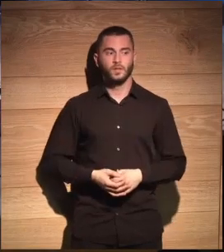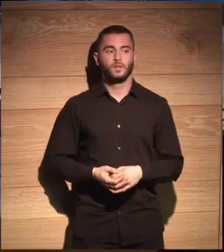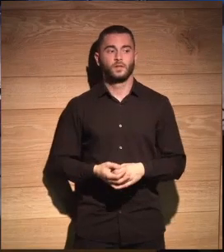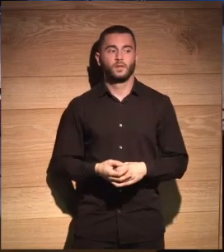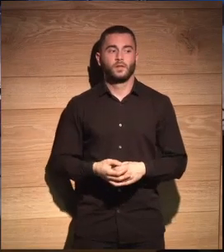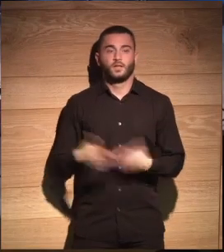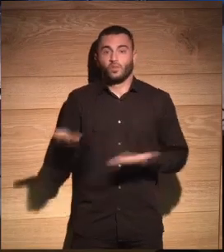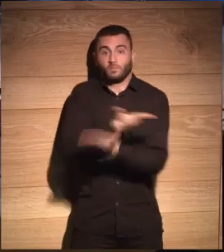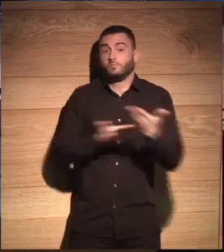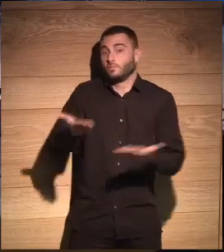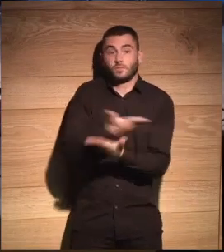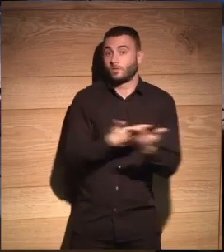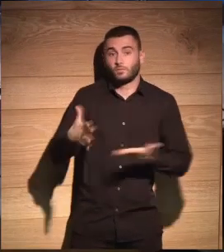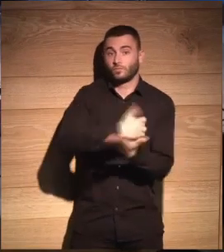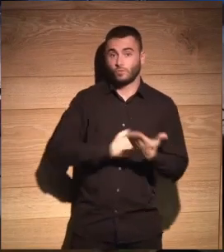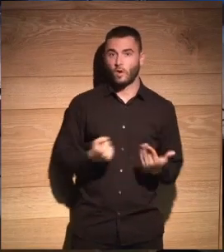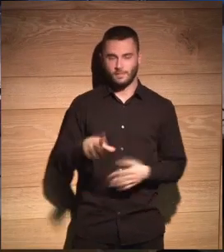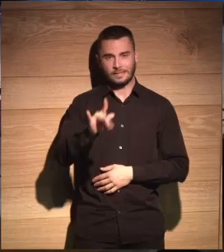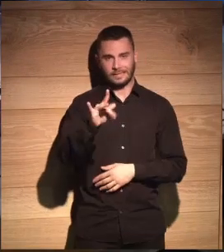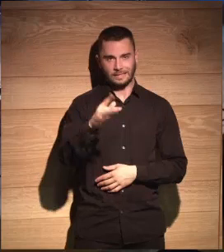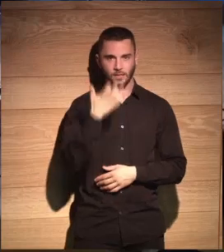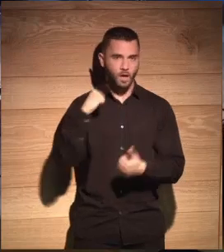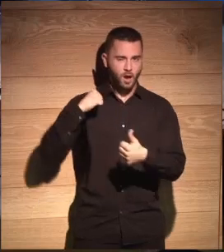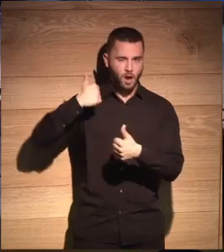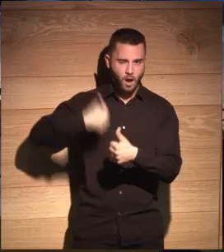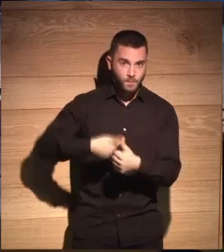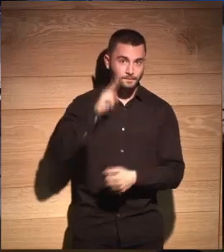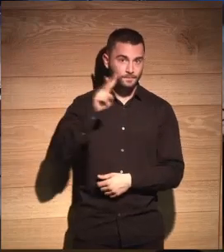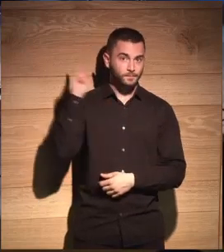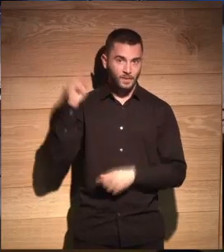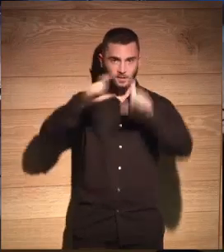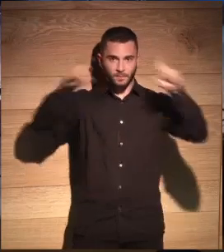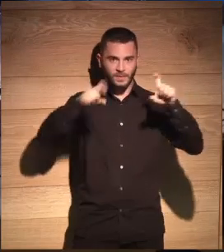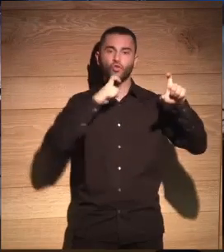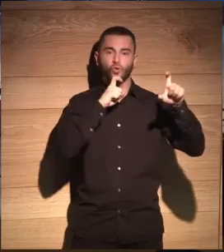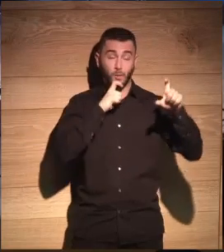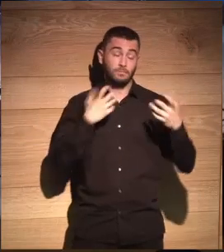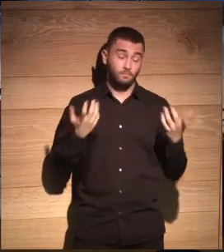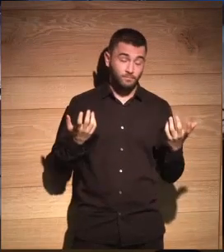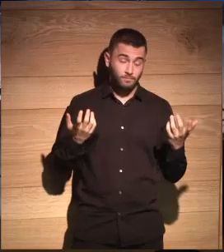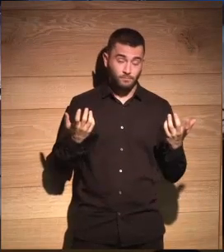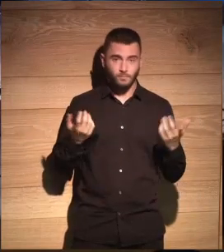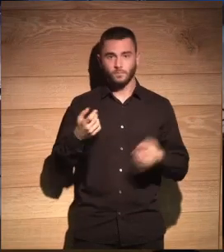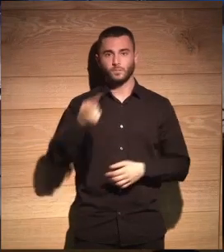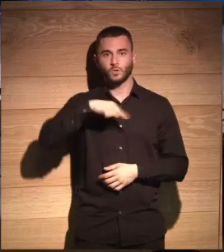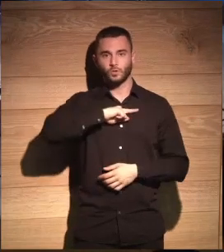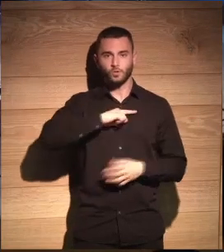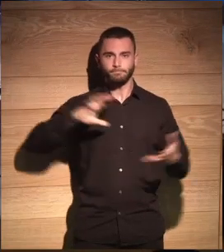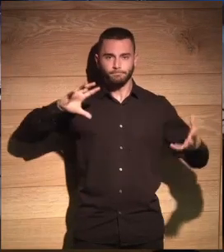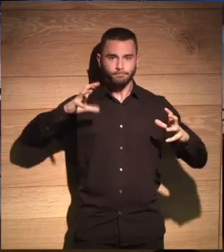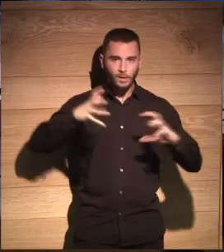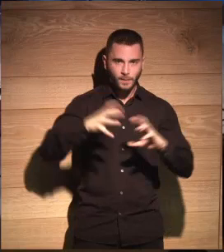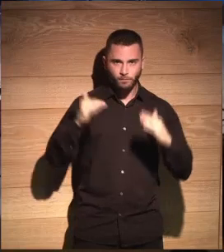de todo el mundo. Bueno, es un poco, si vas viendo la trayectoria que ha ido llevando la compañía, pues hemos ido simplificando un poco, ya